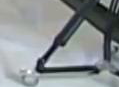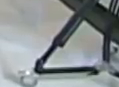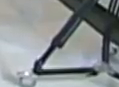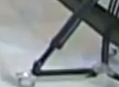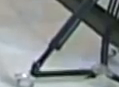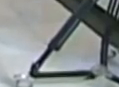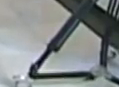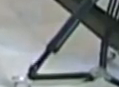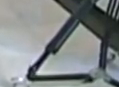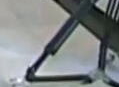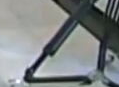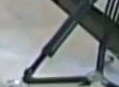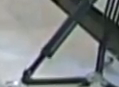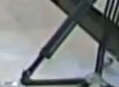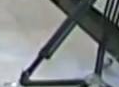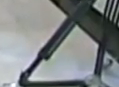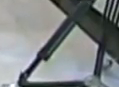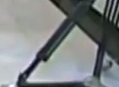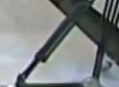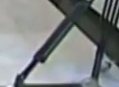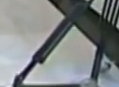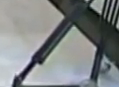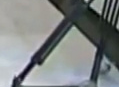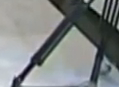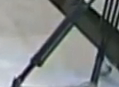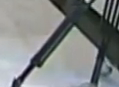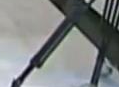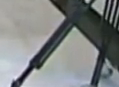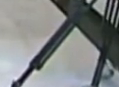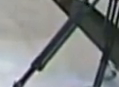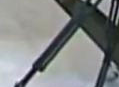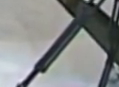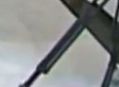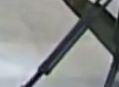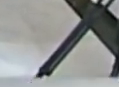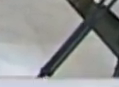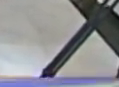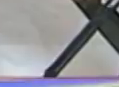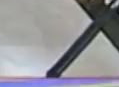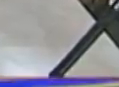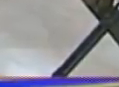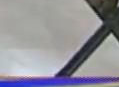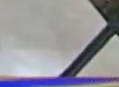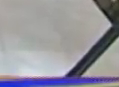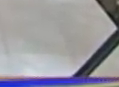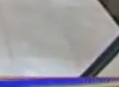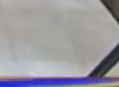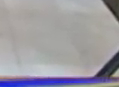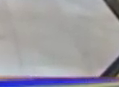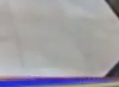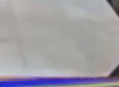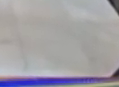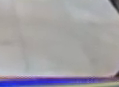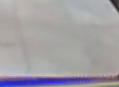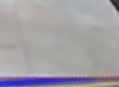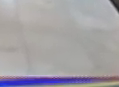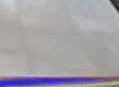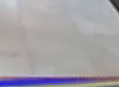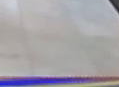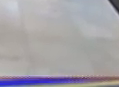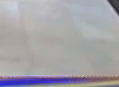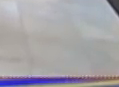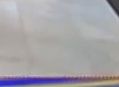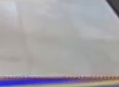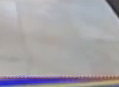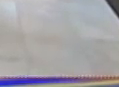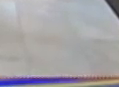la agenda económica bolivariana. Presente en el Salón Sol del Perú del Palacio de Miraflores, el ciudadano